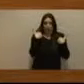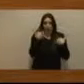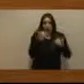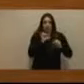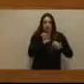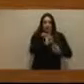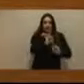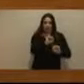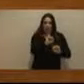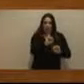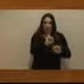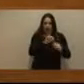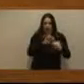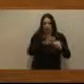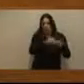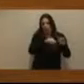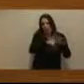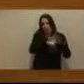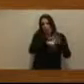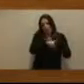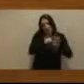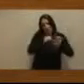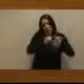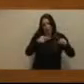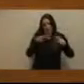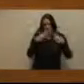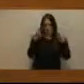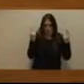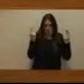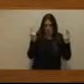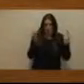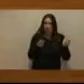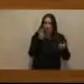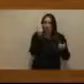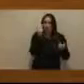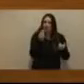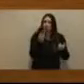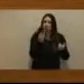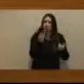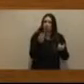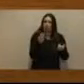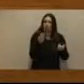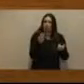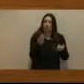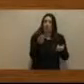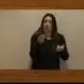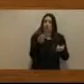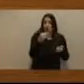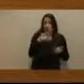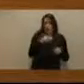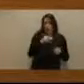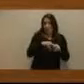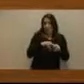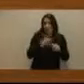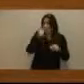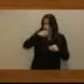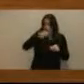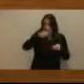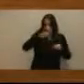¿no? Creo que es la primera vez que ayer oí pronunciarse al presidente del Principado, que hoy tampoco nos